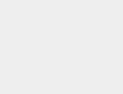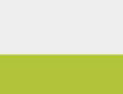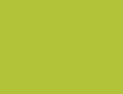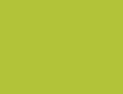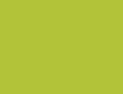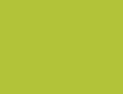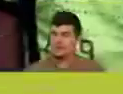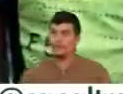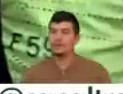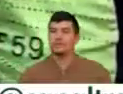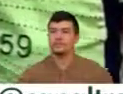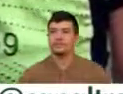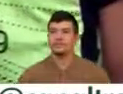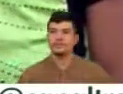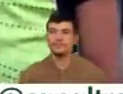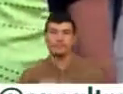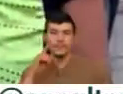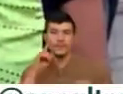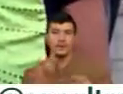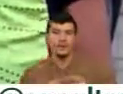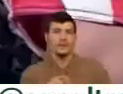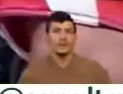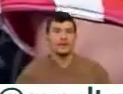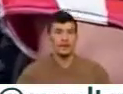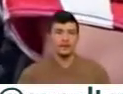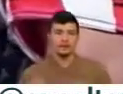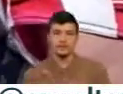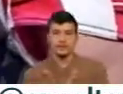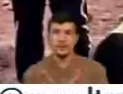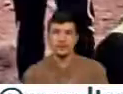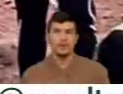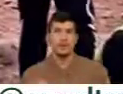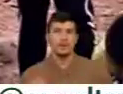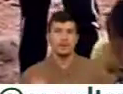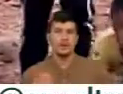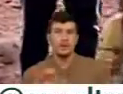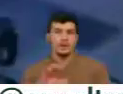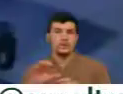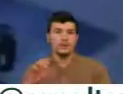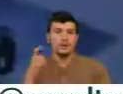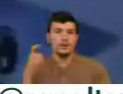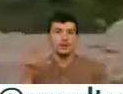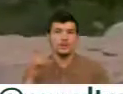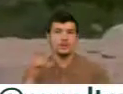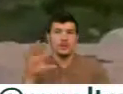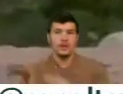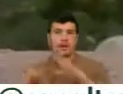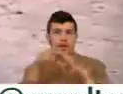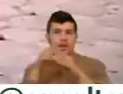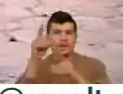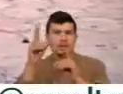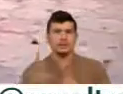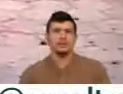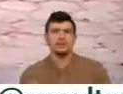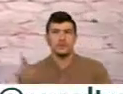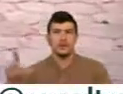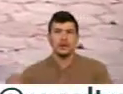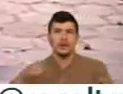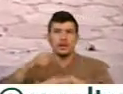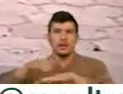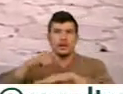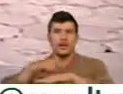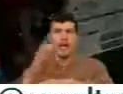canaltro.com. Con el fin de hacer valer el derecho a la educación de los jóvenes de la ciudad de Cúcuta, el Canal TRO ha decidido unirse a la Fundación de